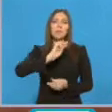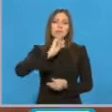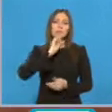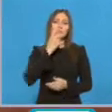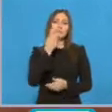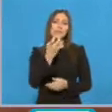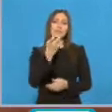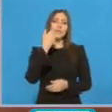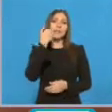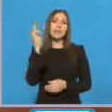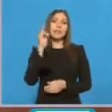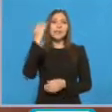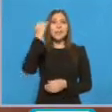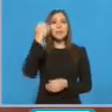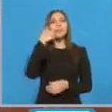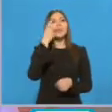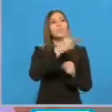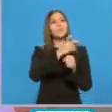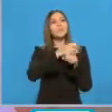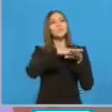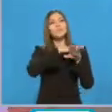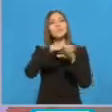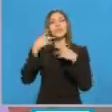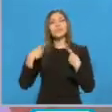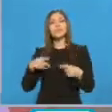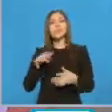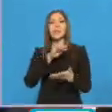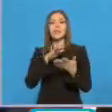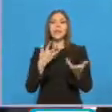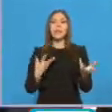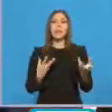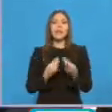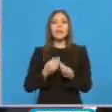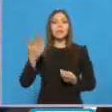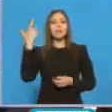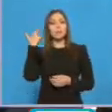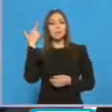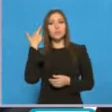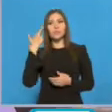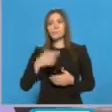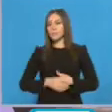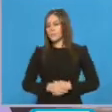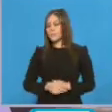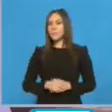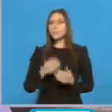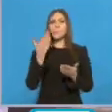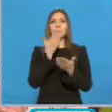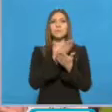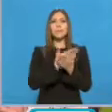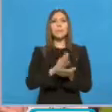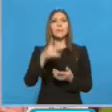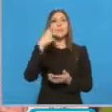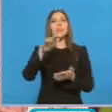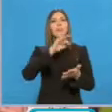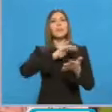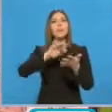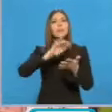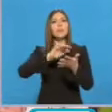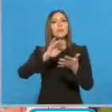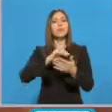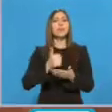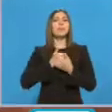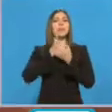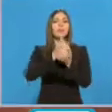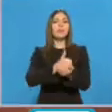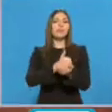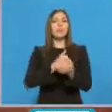Esa es un poco la idea, que invitemos a la gente a que lea con nosotros, a que escuche. A leer. Además, acuérdense que la lectura en voz alta nos